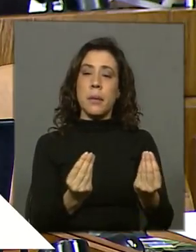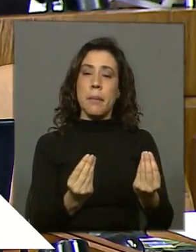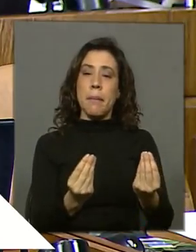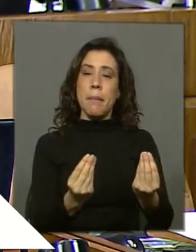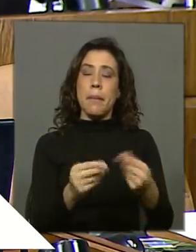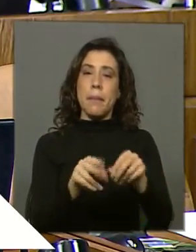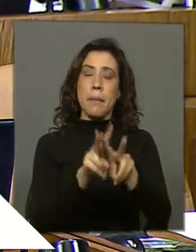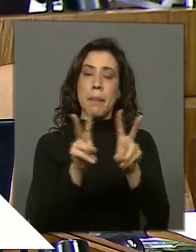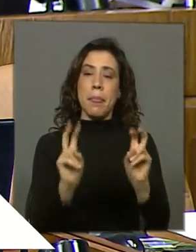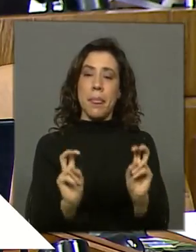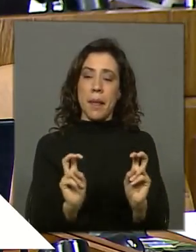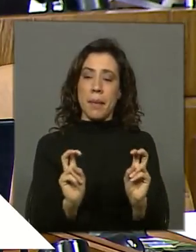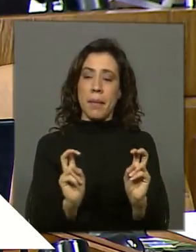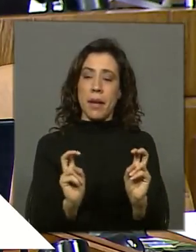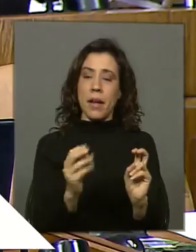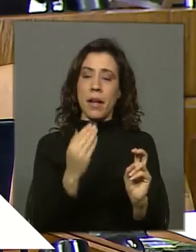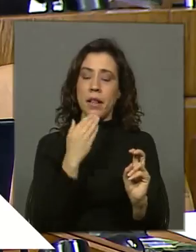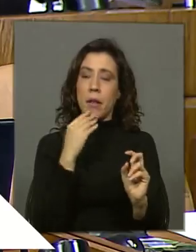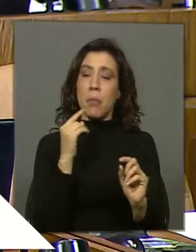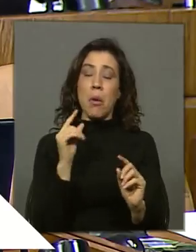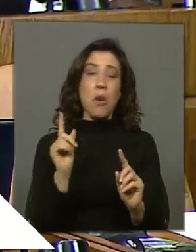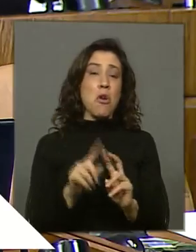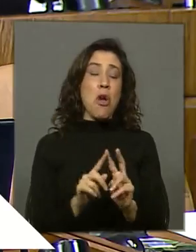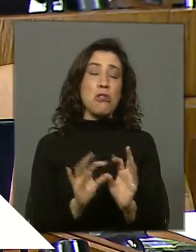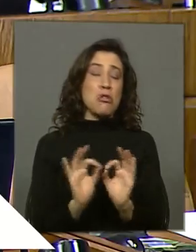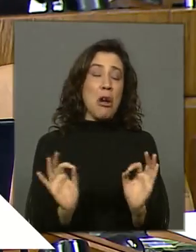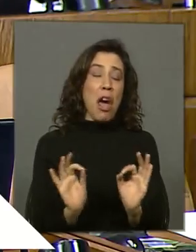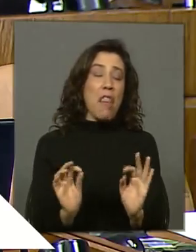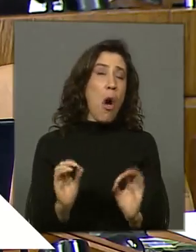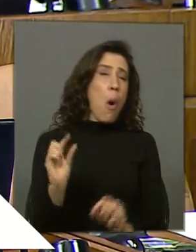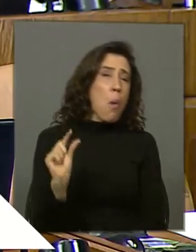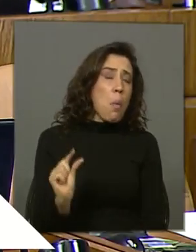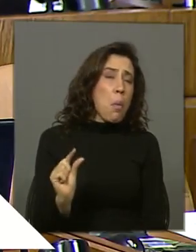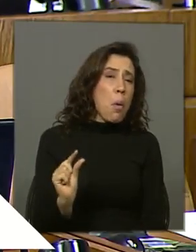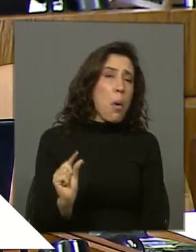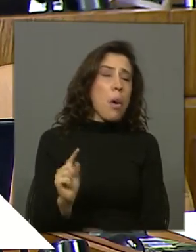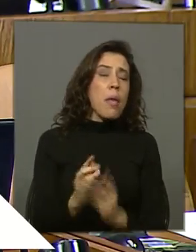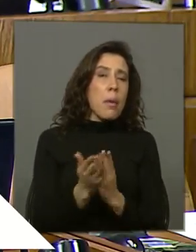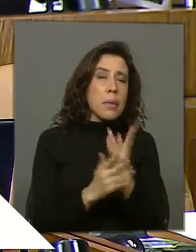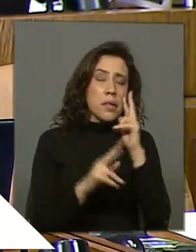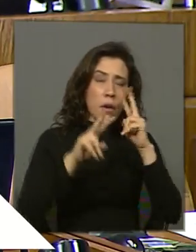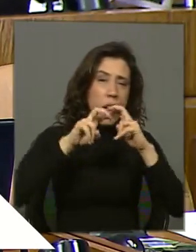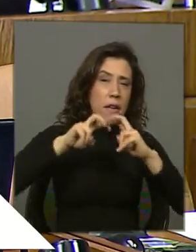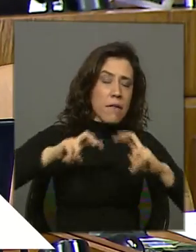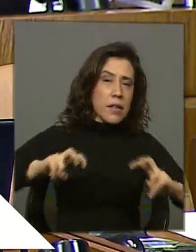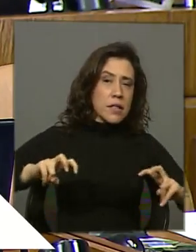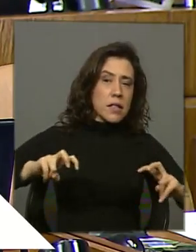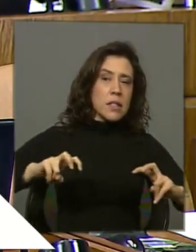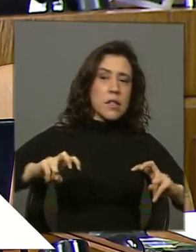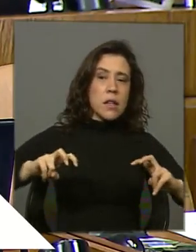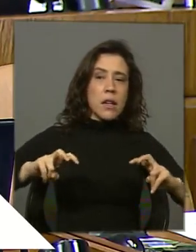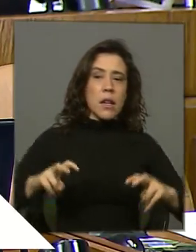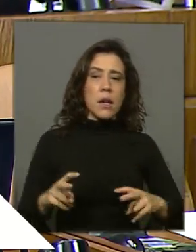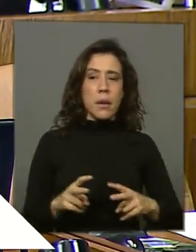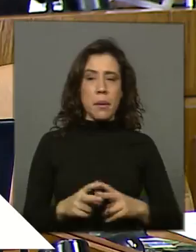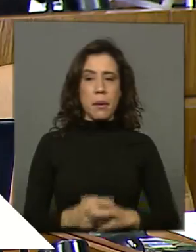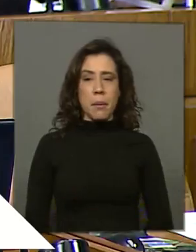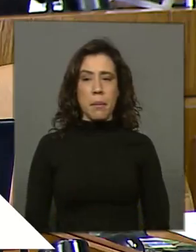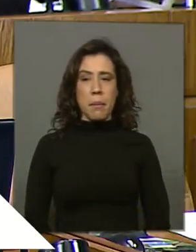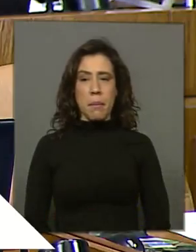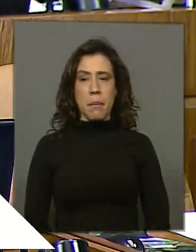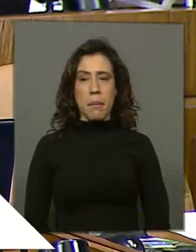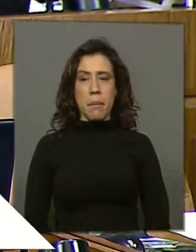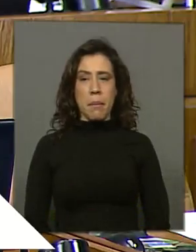materia y también poco y nada hizo respecto de abrir una investigación que hubiese permitido en este caso